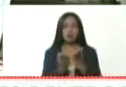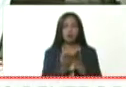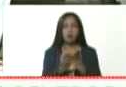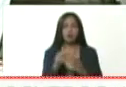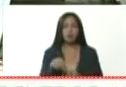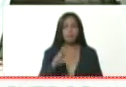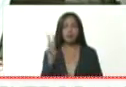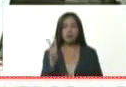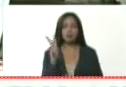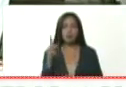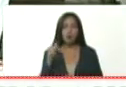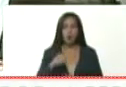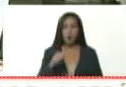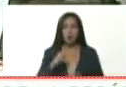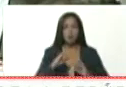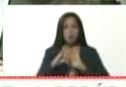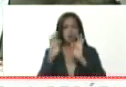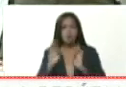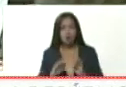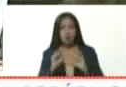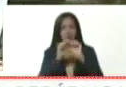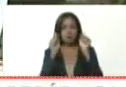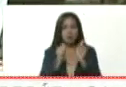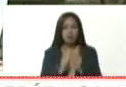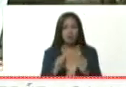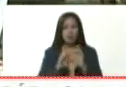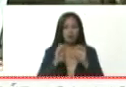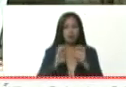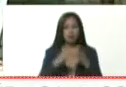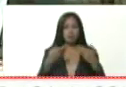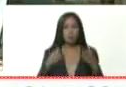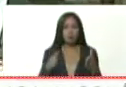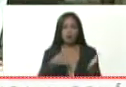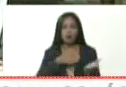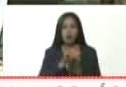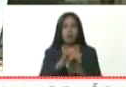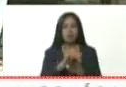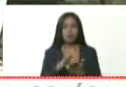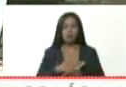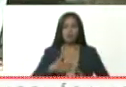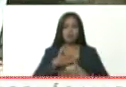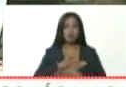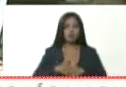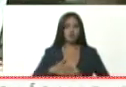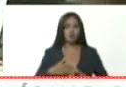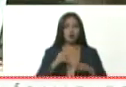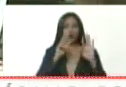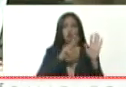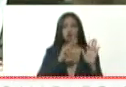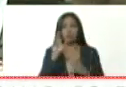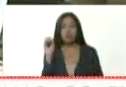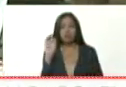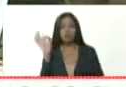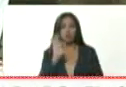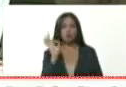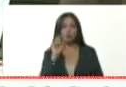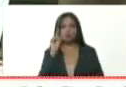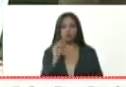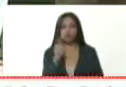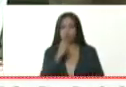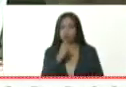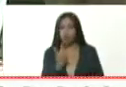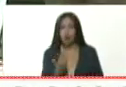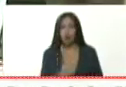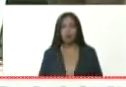hoy por hoy están en el sistema de educación pública gratuita y de calidad 80% no es poca cosa